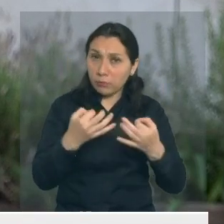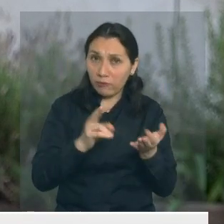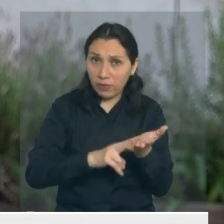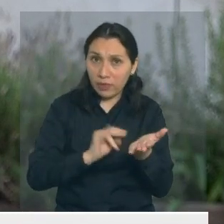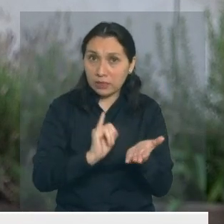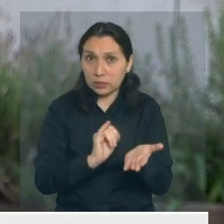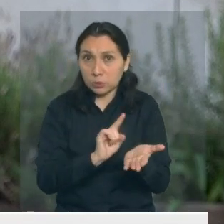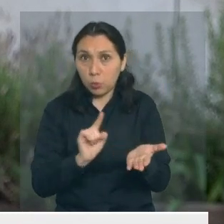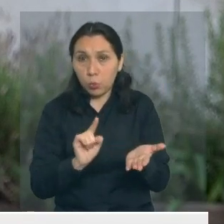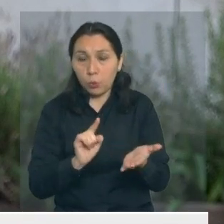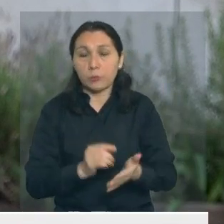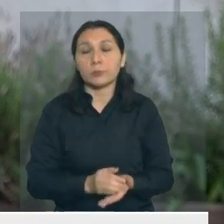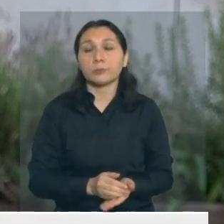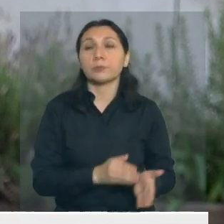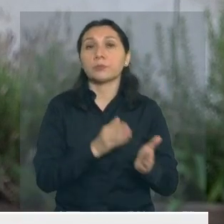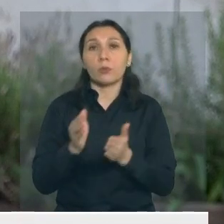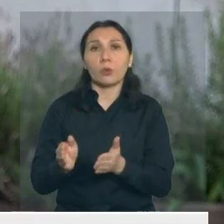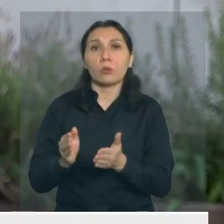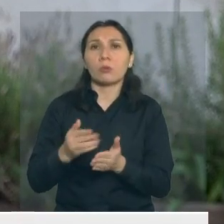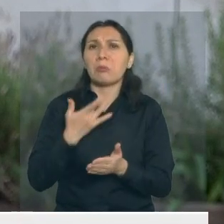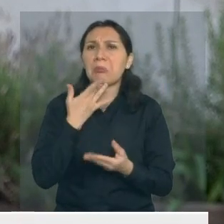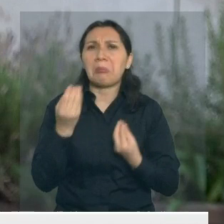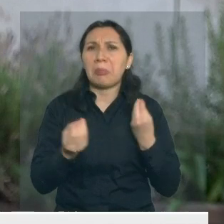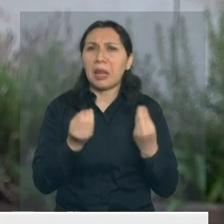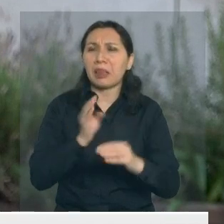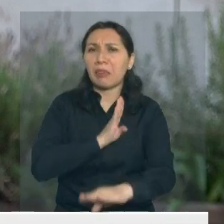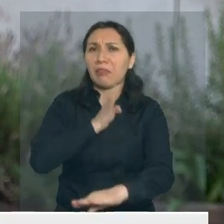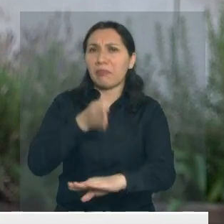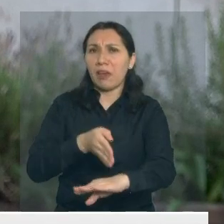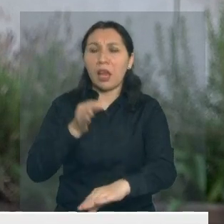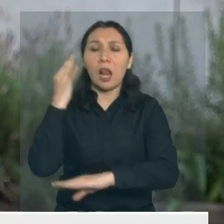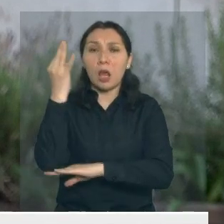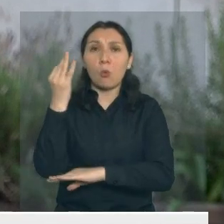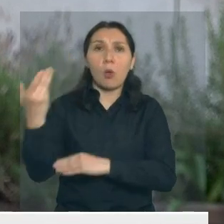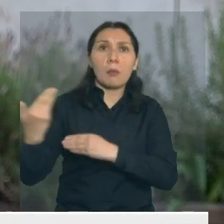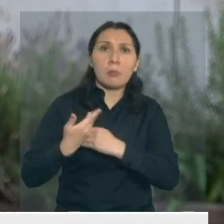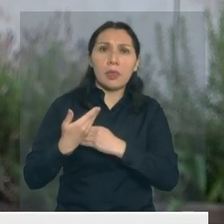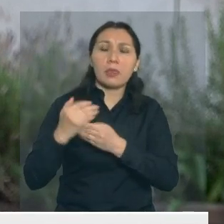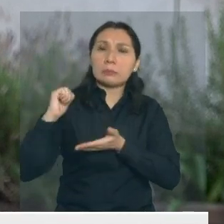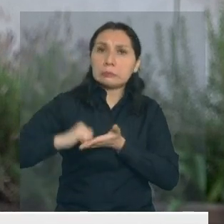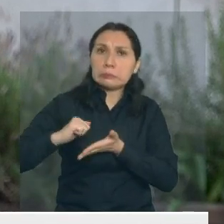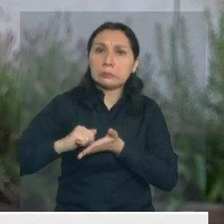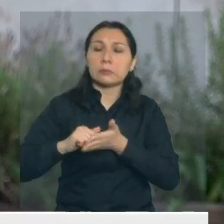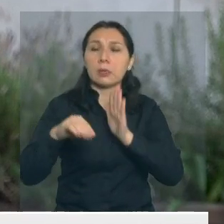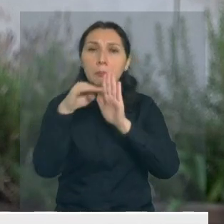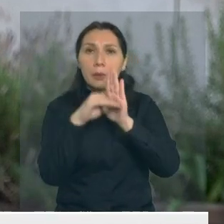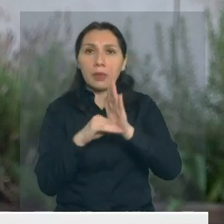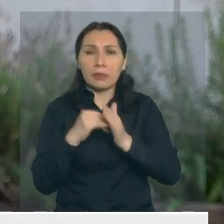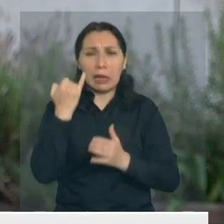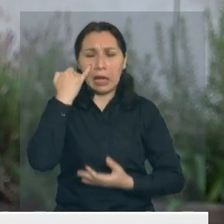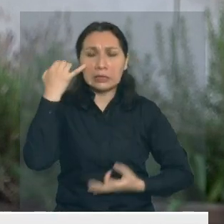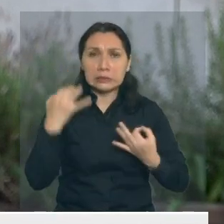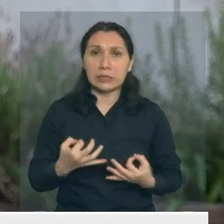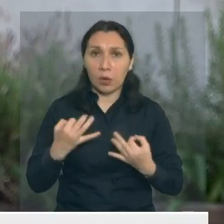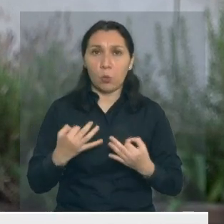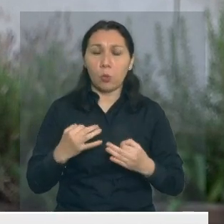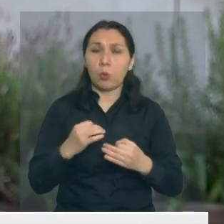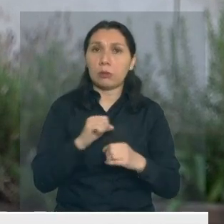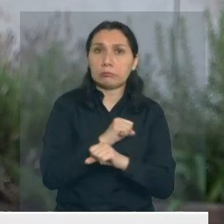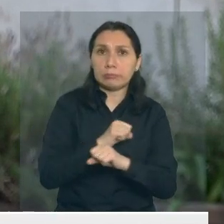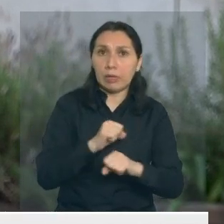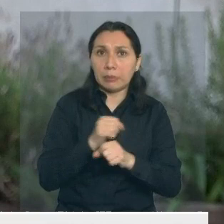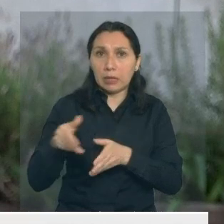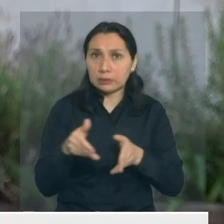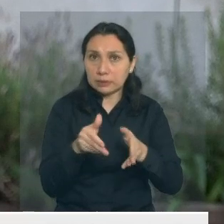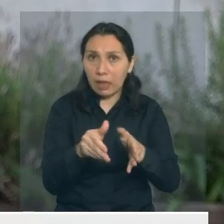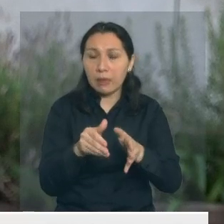eso. Y ¿a qué va la reunión, ministra? Porque ellos están exigiendo abordar medidas por la inseguridad y los atentados que sufren